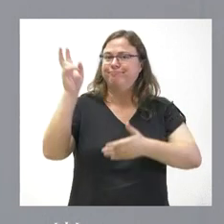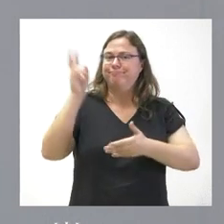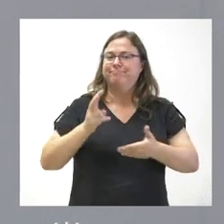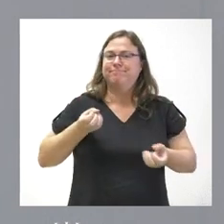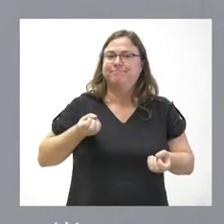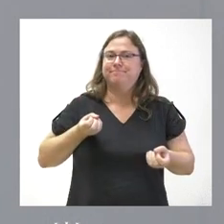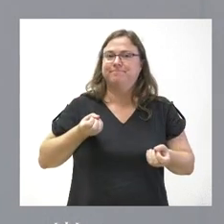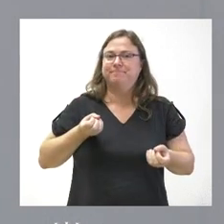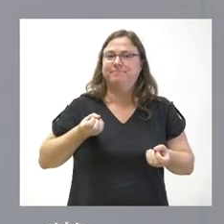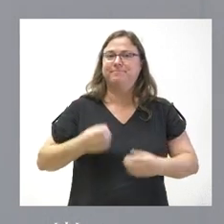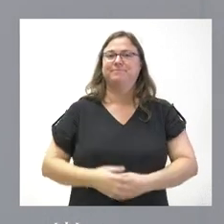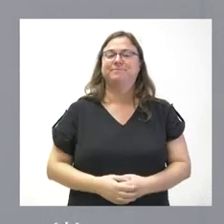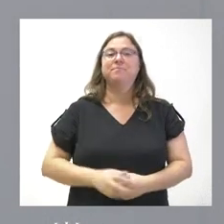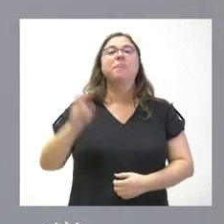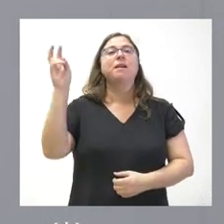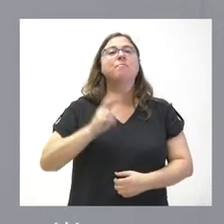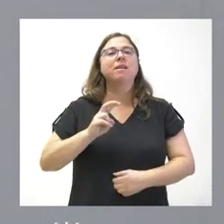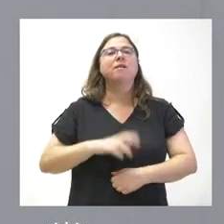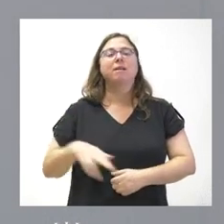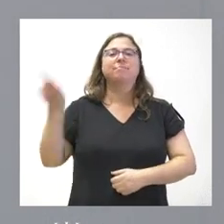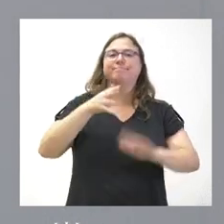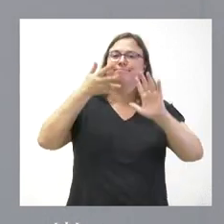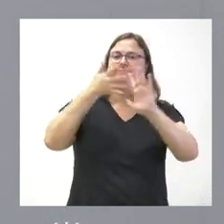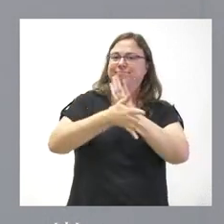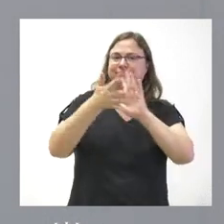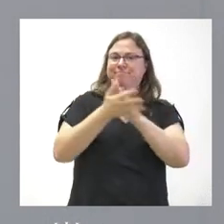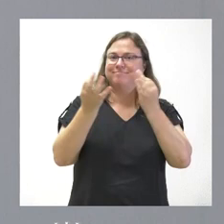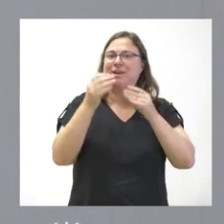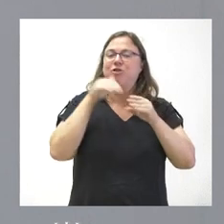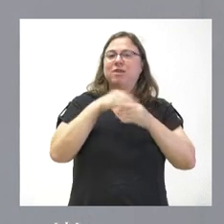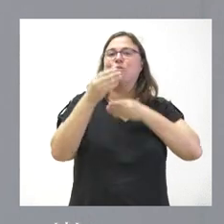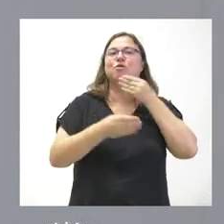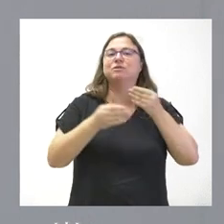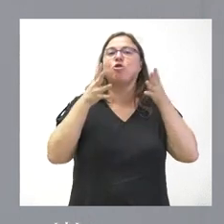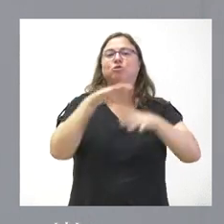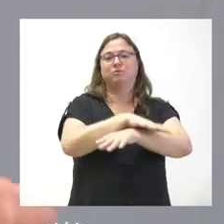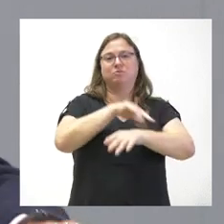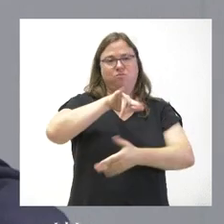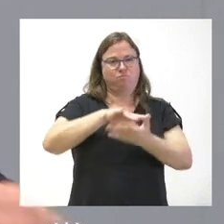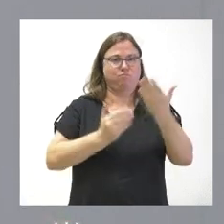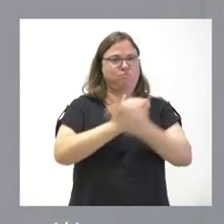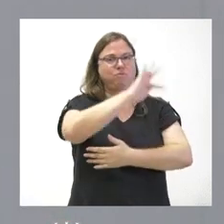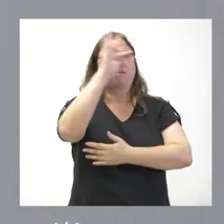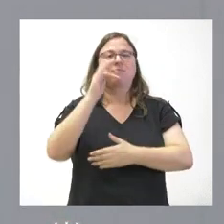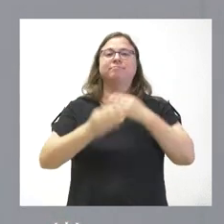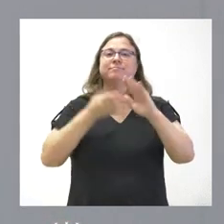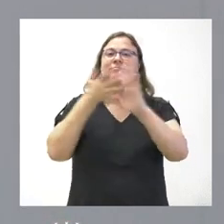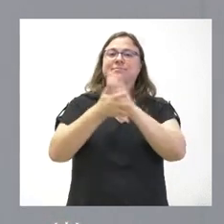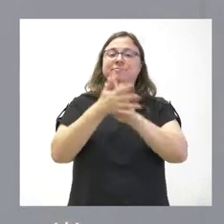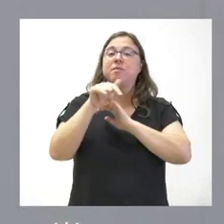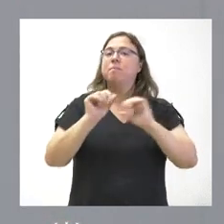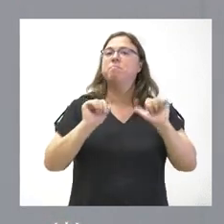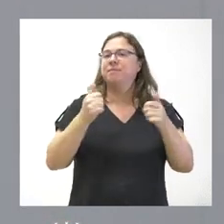para dar repaso a lo que es el contenido del Consejo de gobierno que hemos celebrado esta mañana donde comienzo por